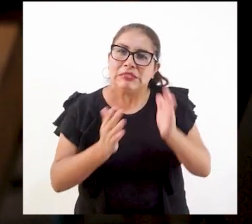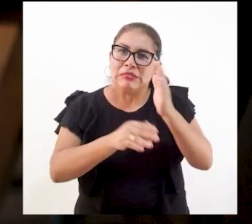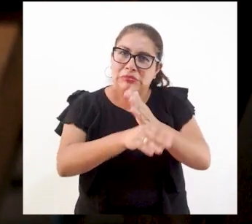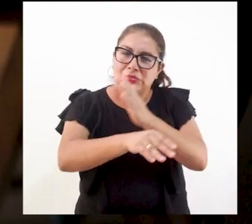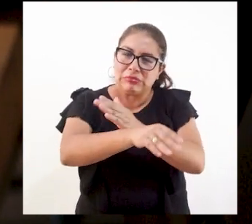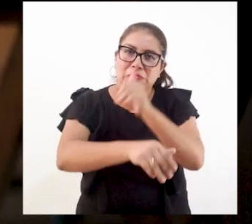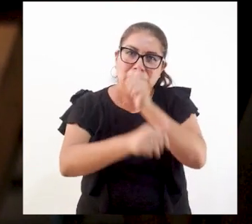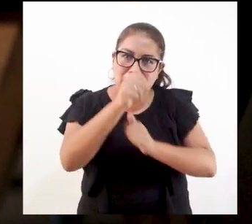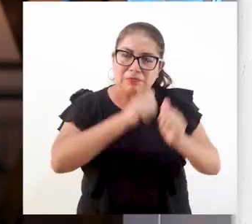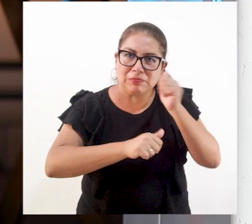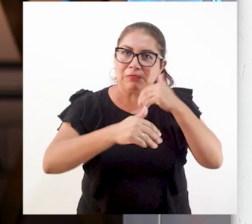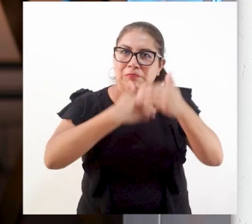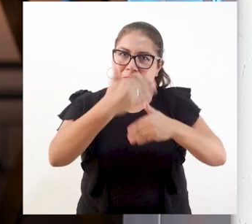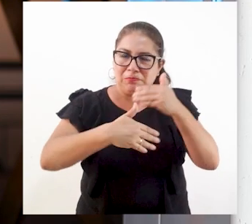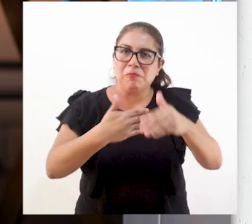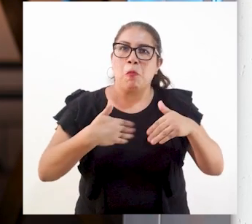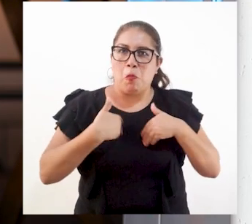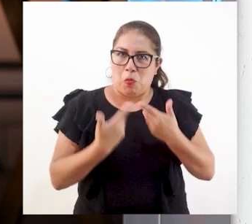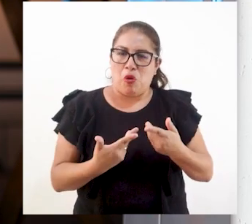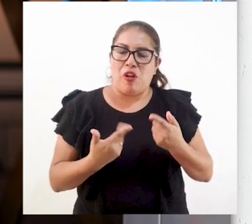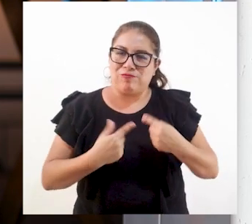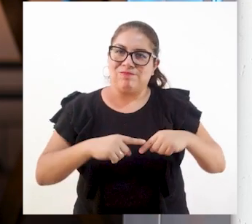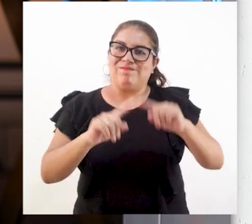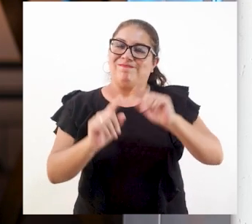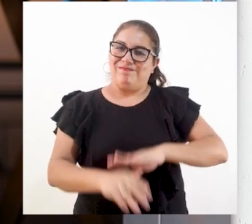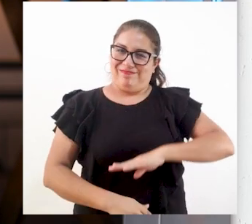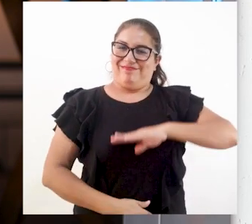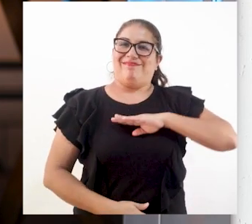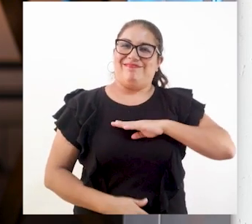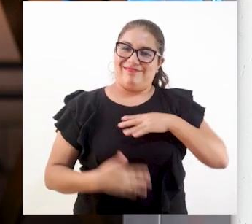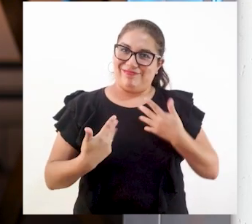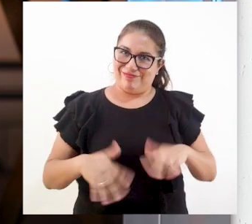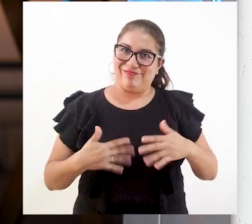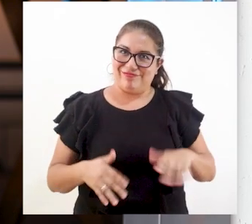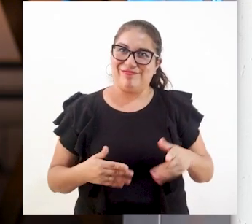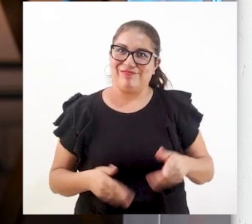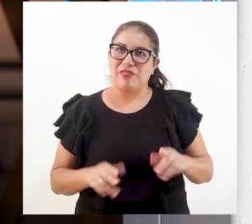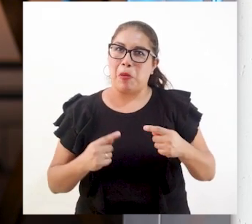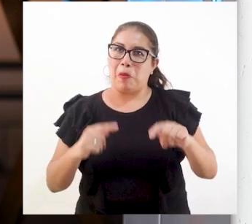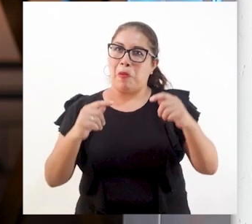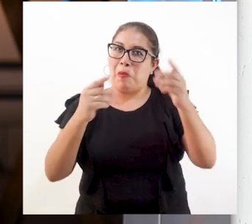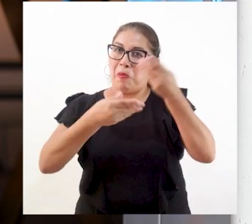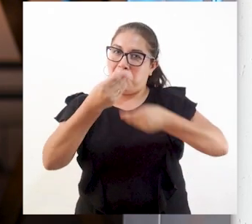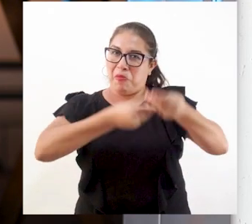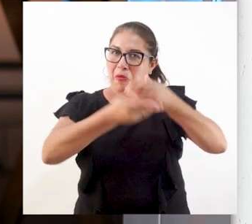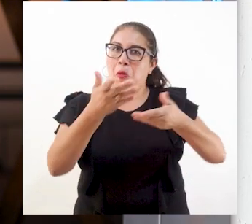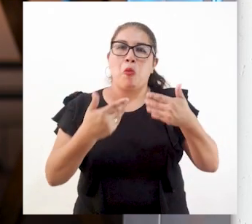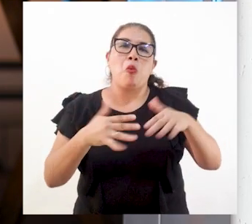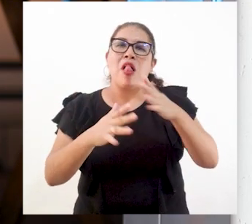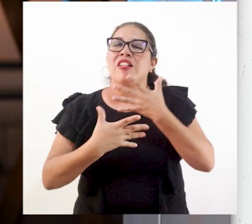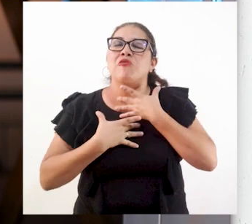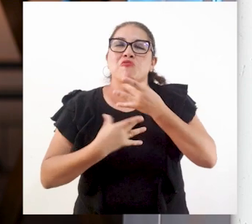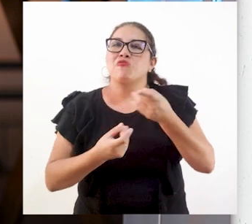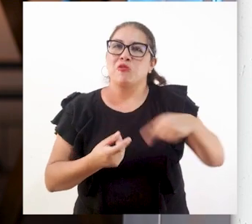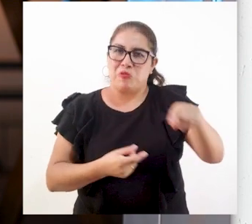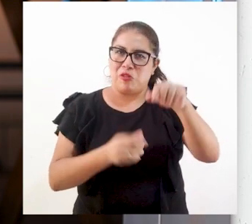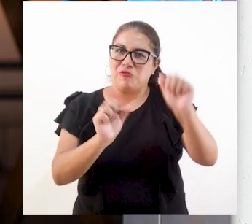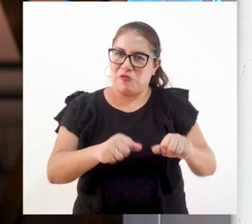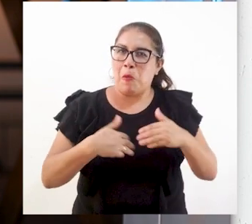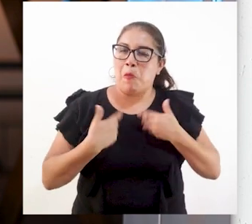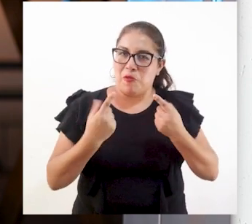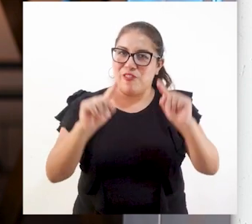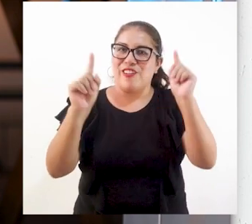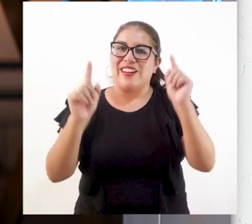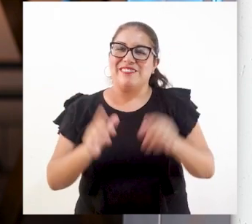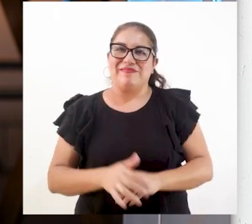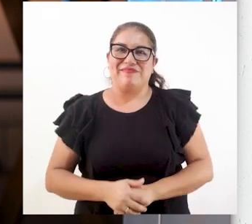ser perseverantes. Uno puede salir airosos con los diversos emprendimientos que uno desee, ¿no? Los chicos